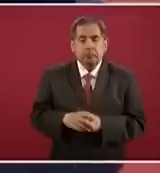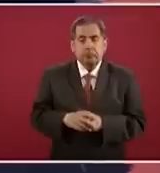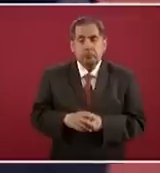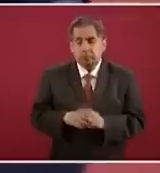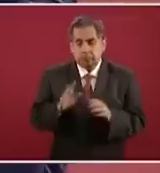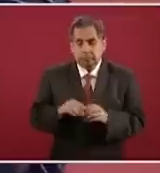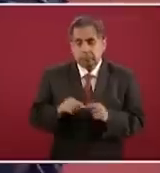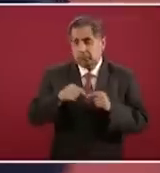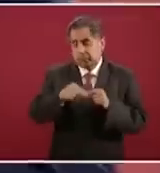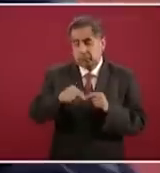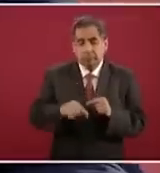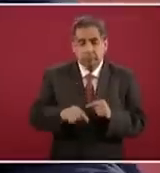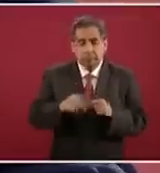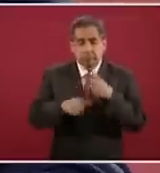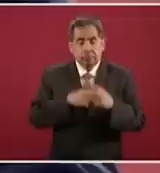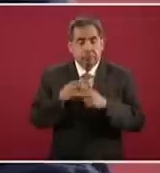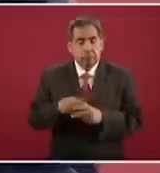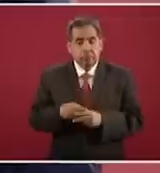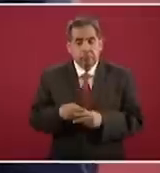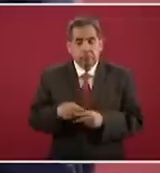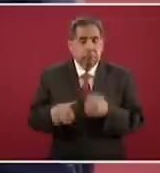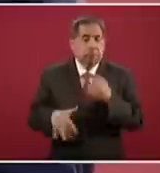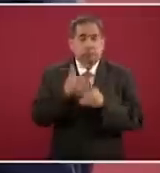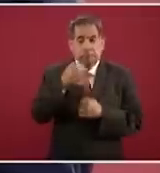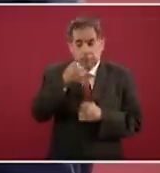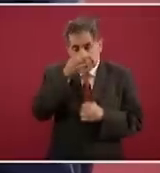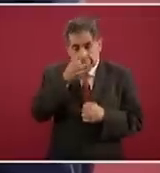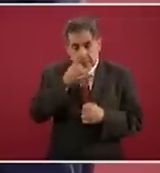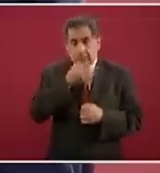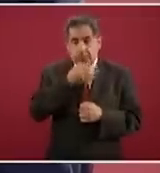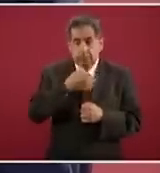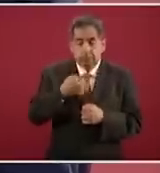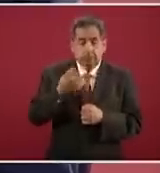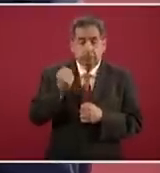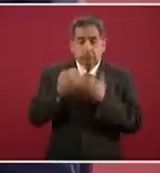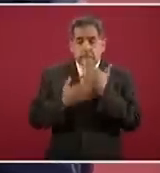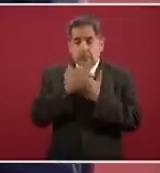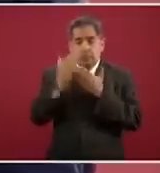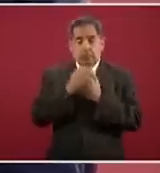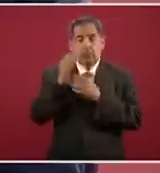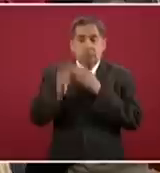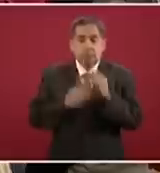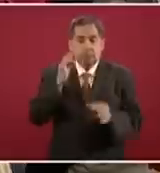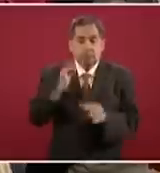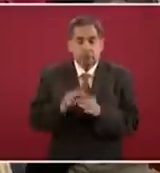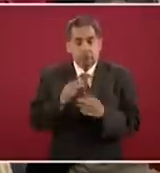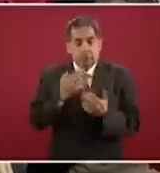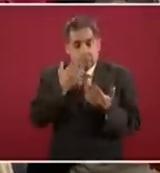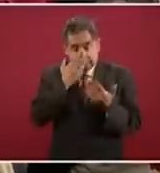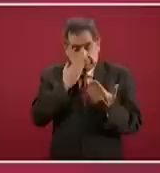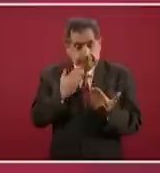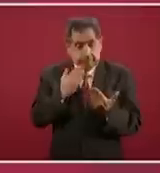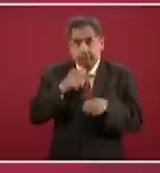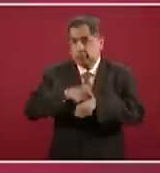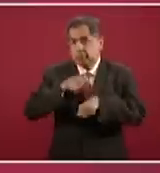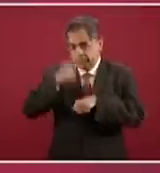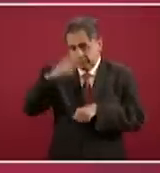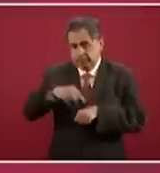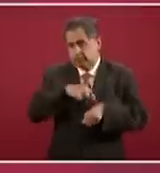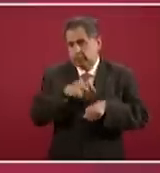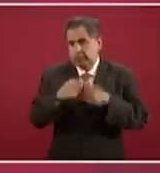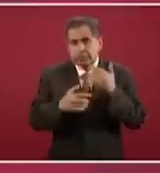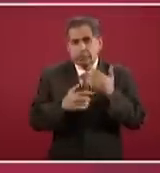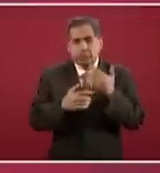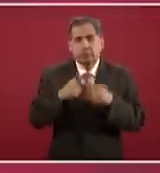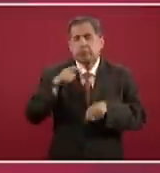ya en unos 15 minutos a las 9 de la mañana, de hora de México, a